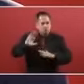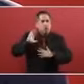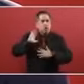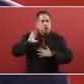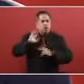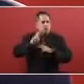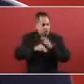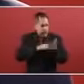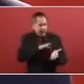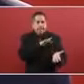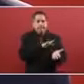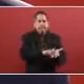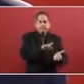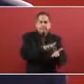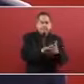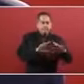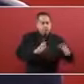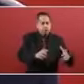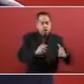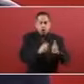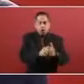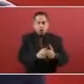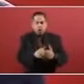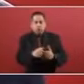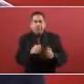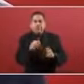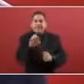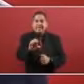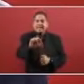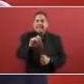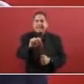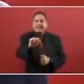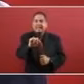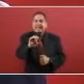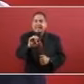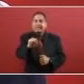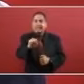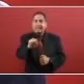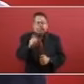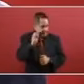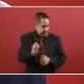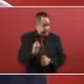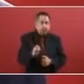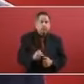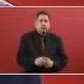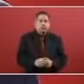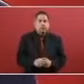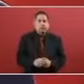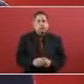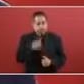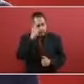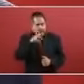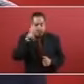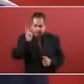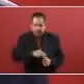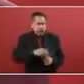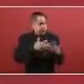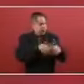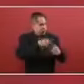a empresas con dimensión ética, a verdaderos